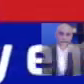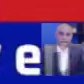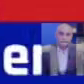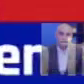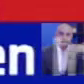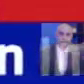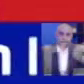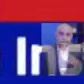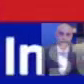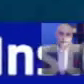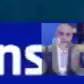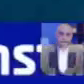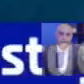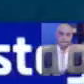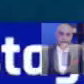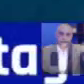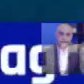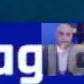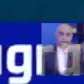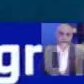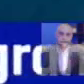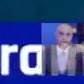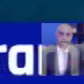las críticas durísimas que le hizo